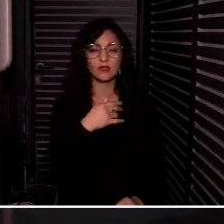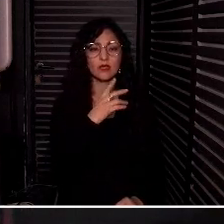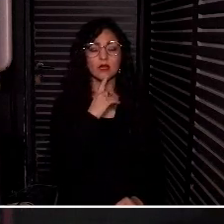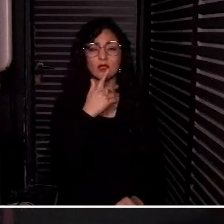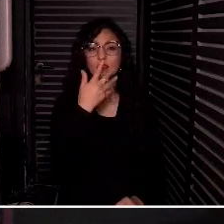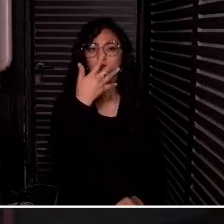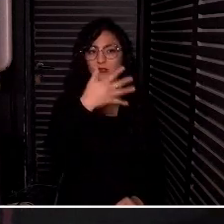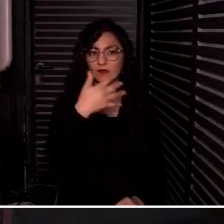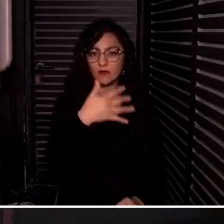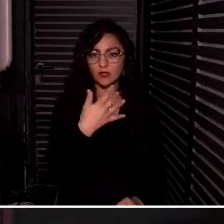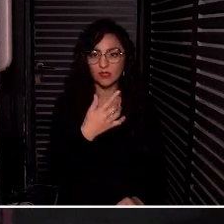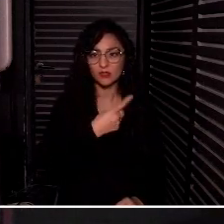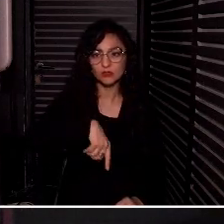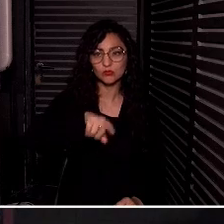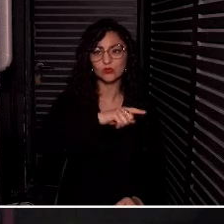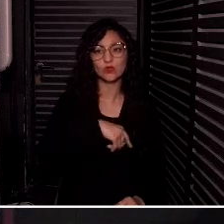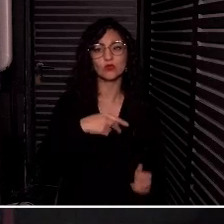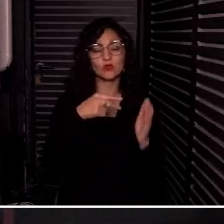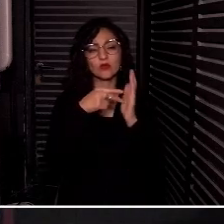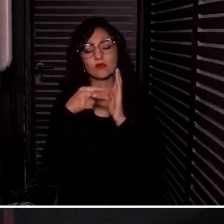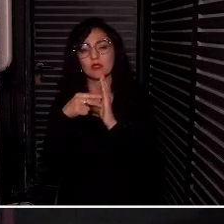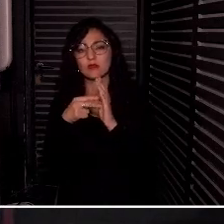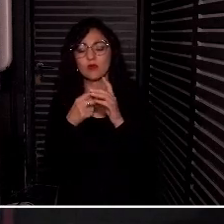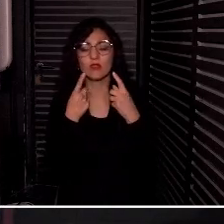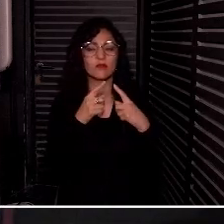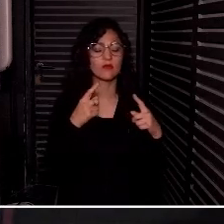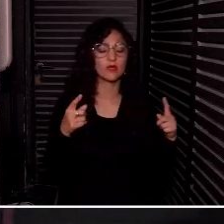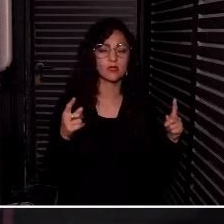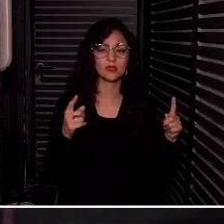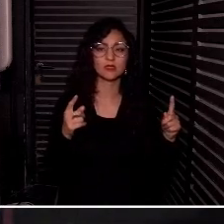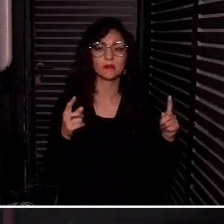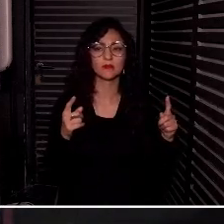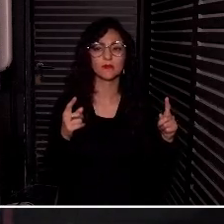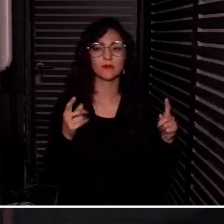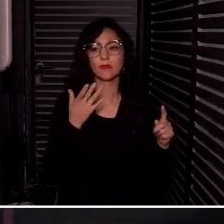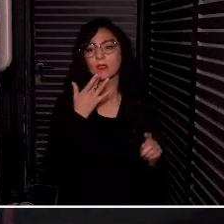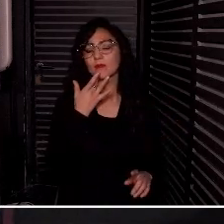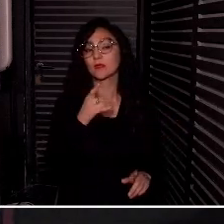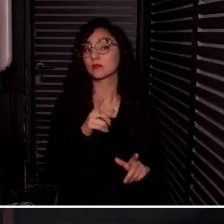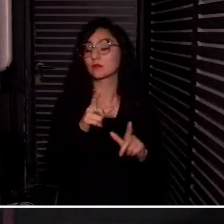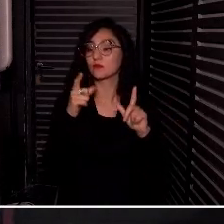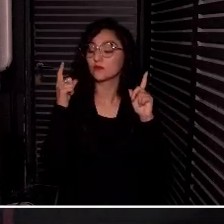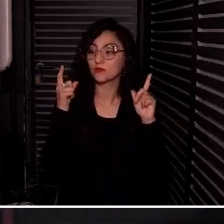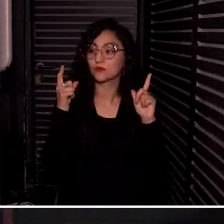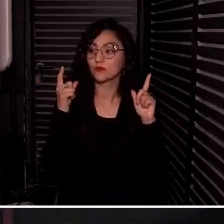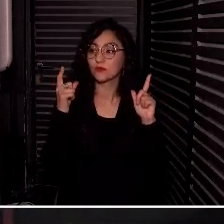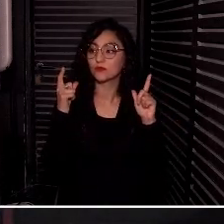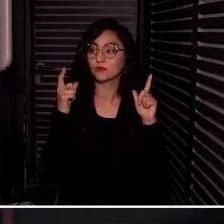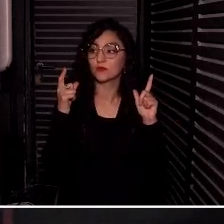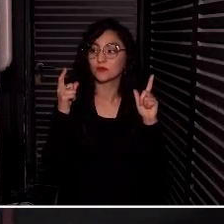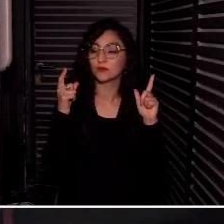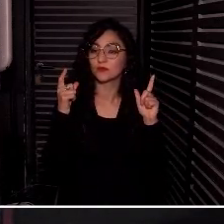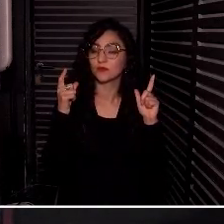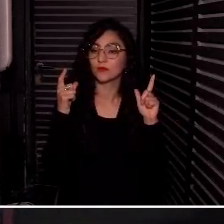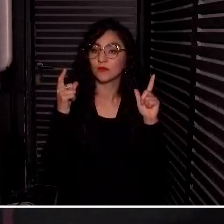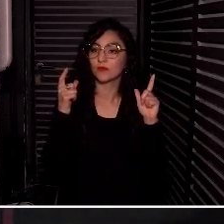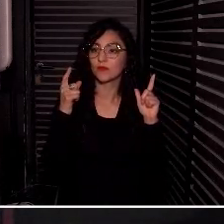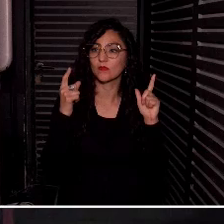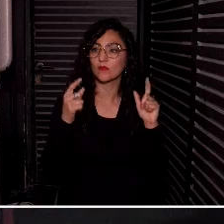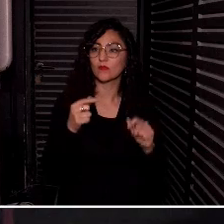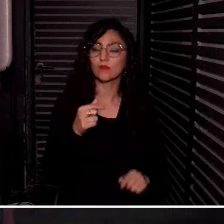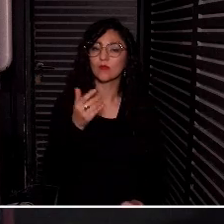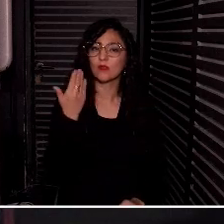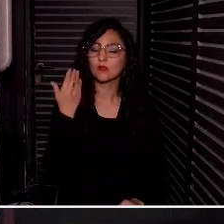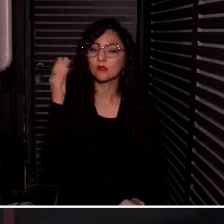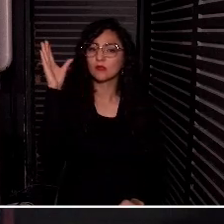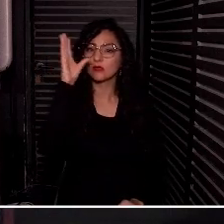mejor nos dividimos en en en los hábitos que tenemos porque fue bastante impactante el a las 9 de la noche cuando